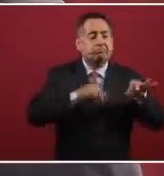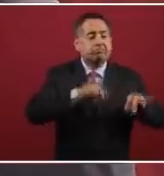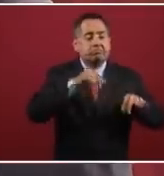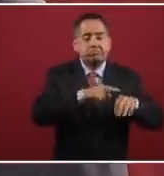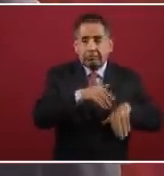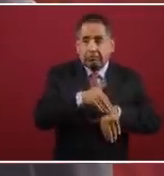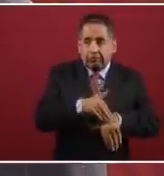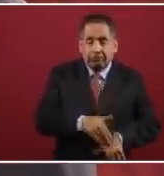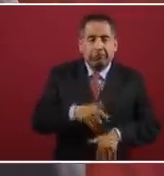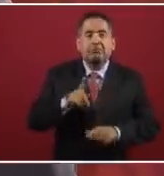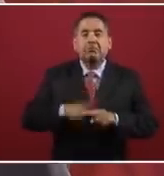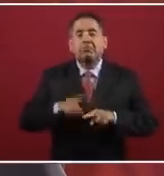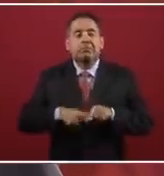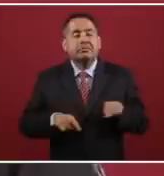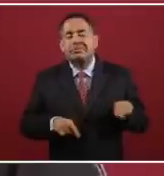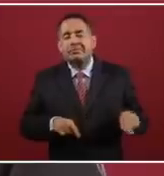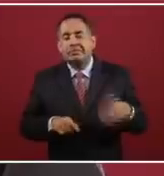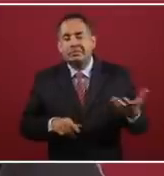los